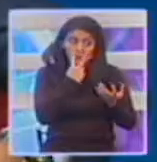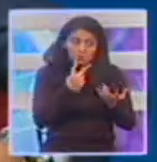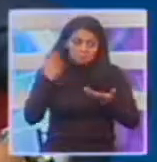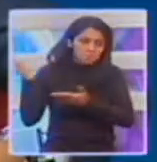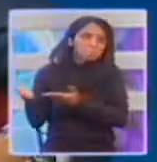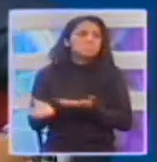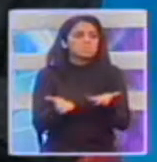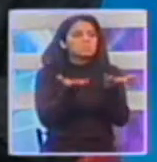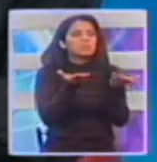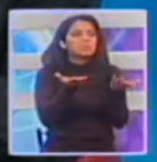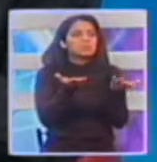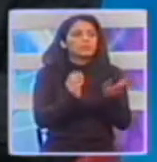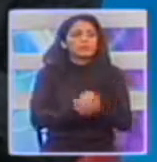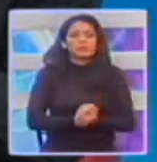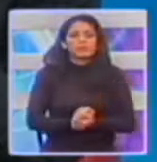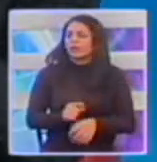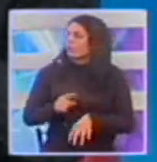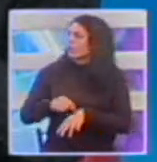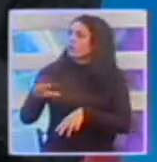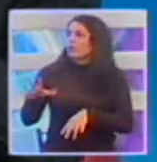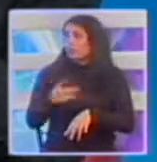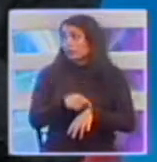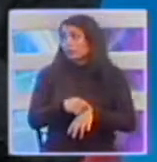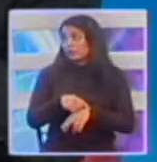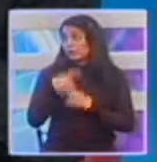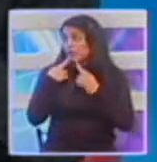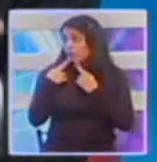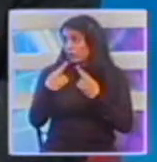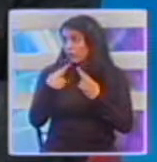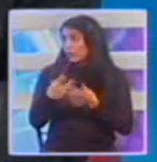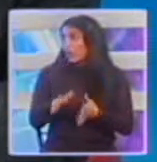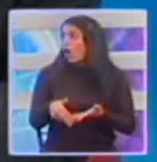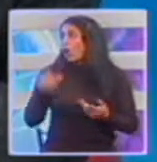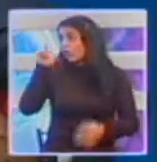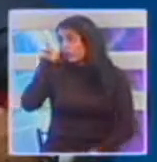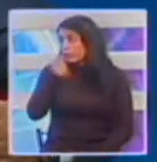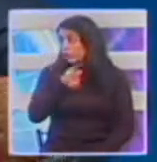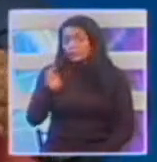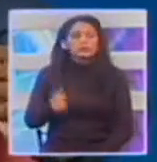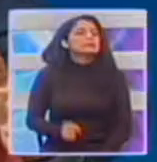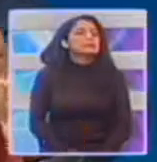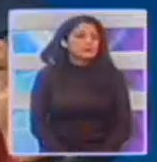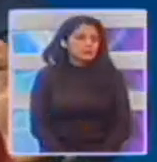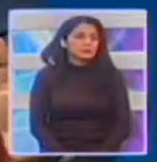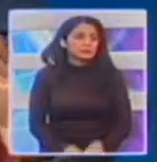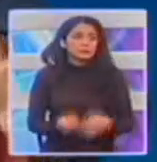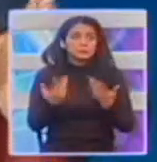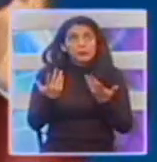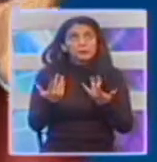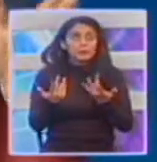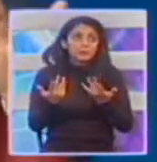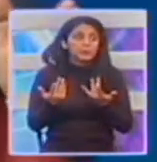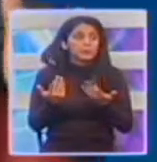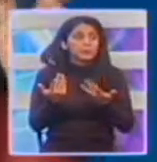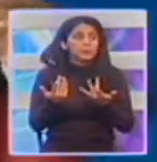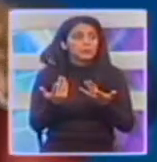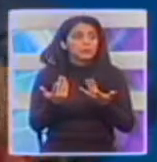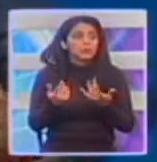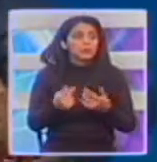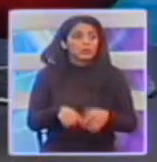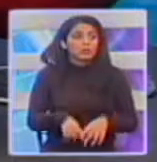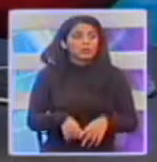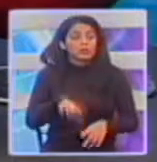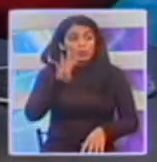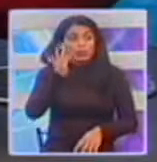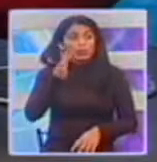a la misma hora más o menos conoceremos cuál es la decisión de la comisión de fiscalización frente a esto bueno nosotros tenemos cinco días a partir del